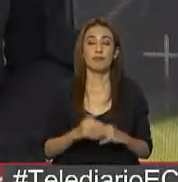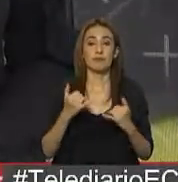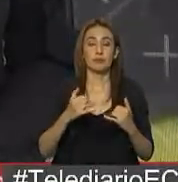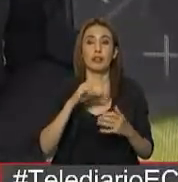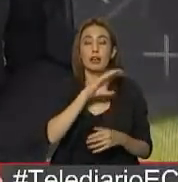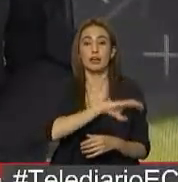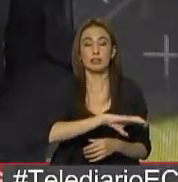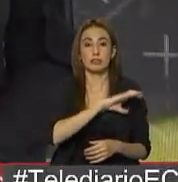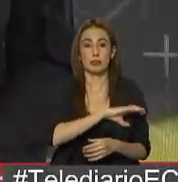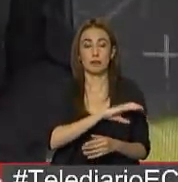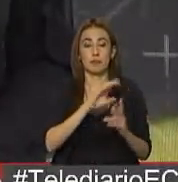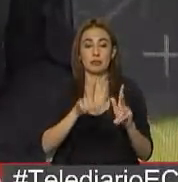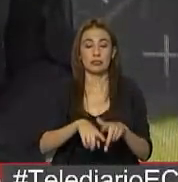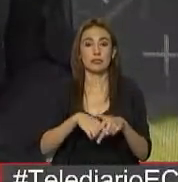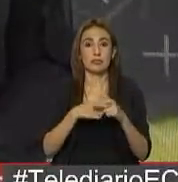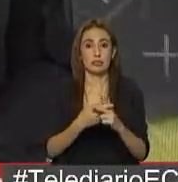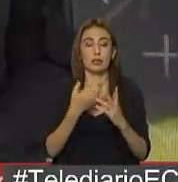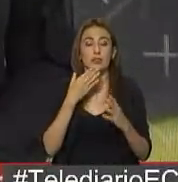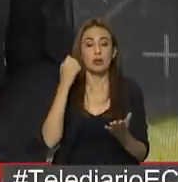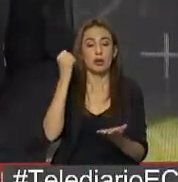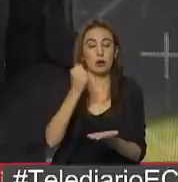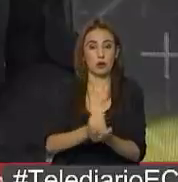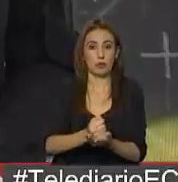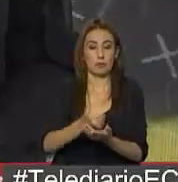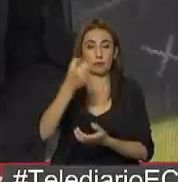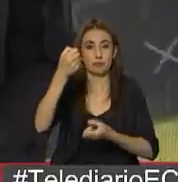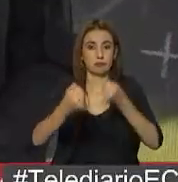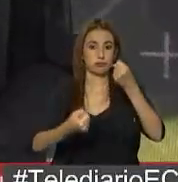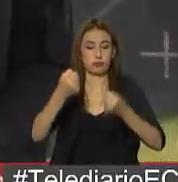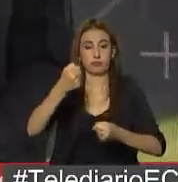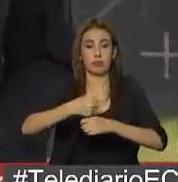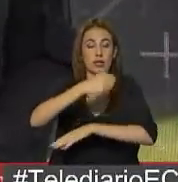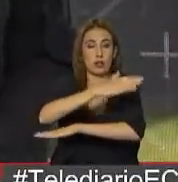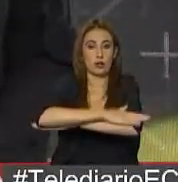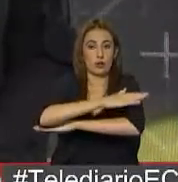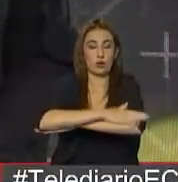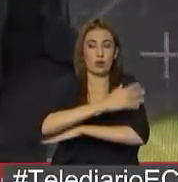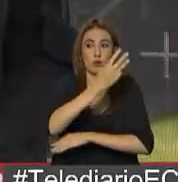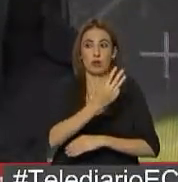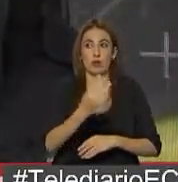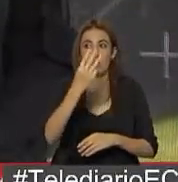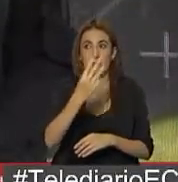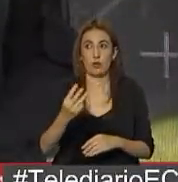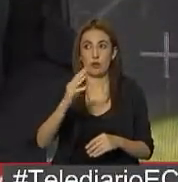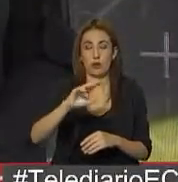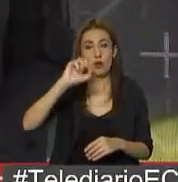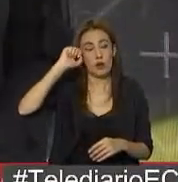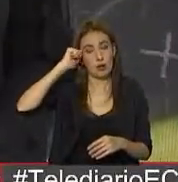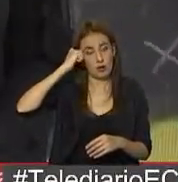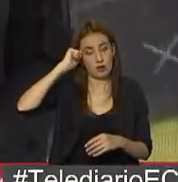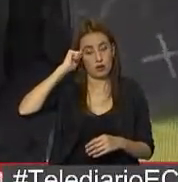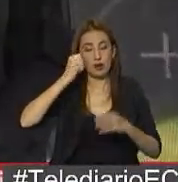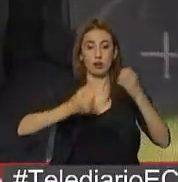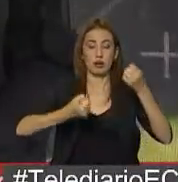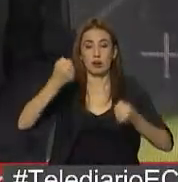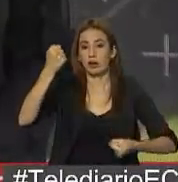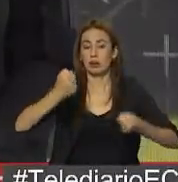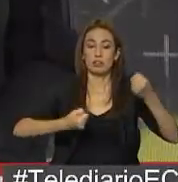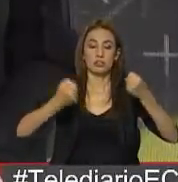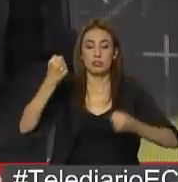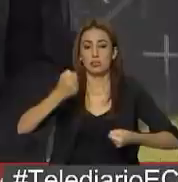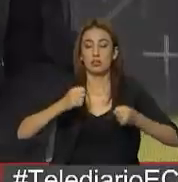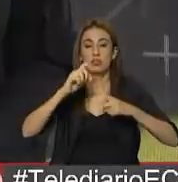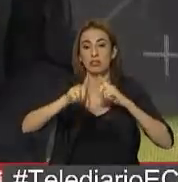Metropolitana de Tránsito inicia el periodo de matriculación vehicular a través de Internet. Recuerde que el trámite de revisión vehicular está suspendido